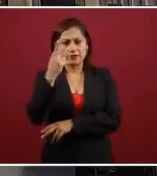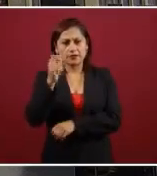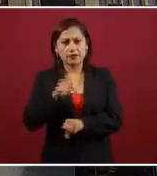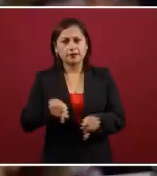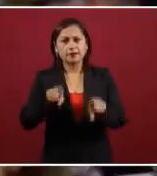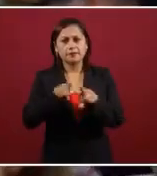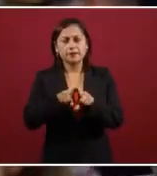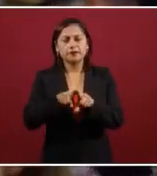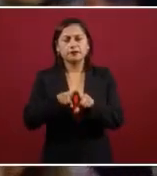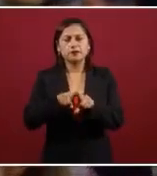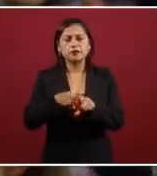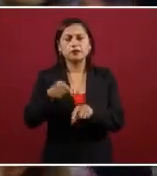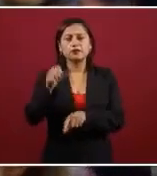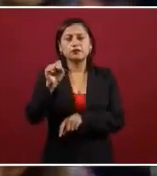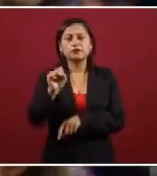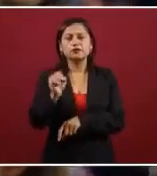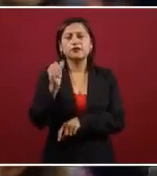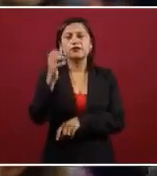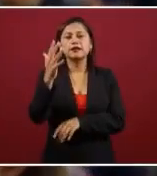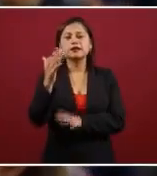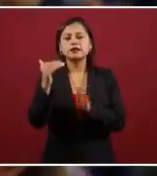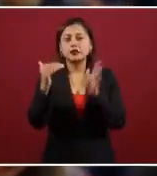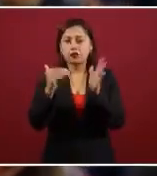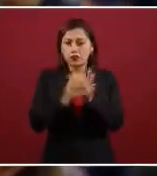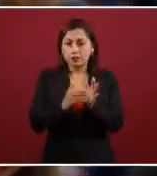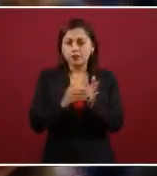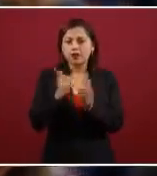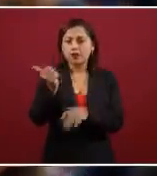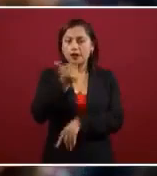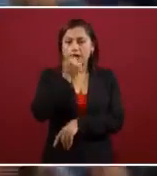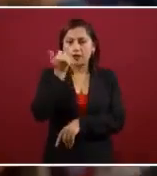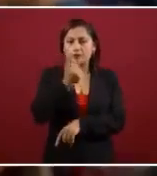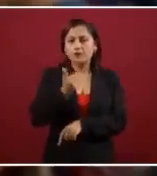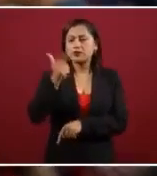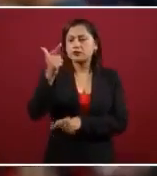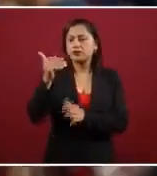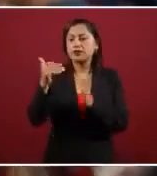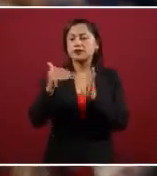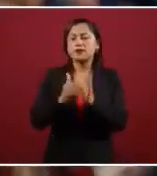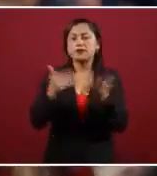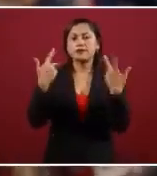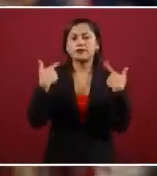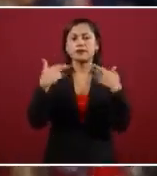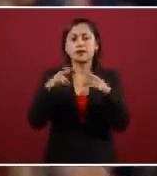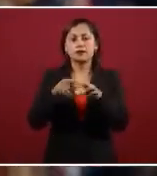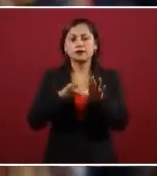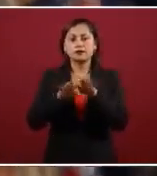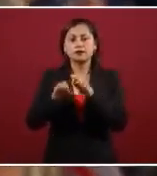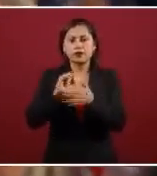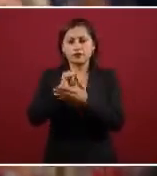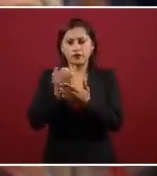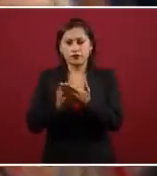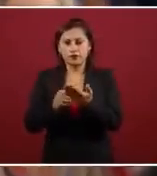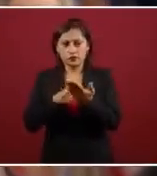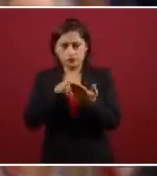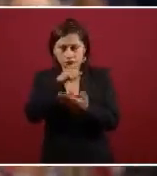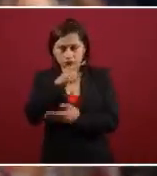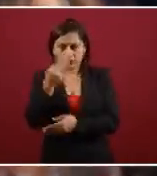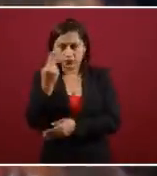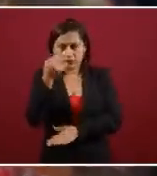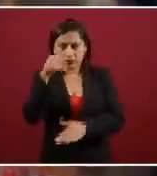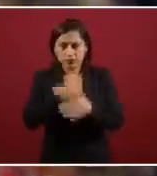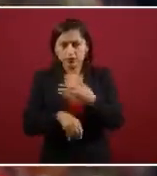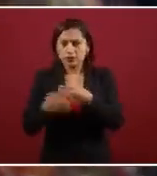65 mil alumnos y más de 7 mil empleados. Si necesita más información, se la puedo pasar con mucho gusto a